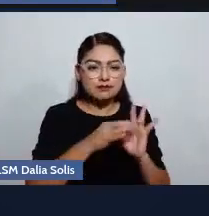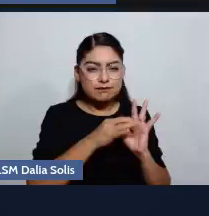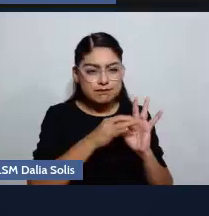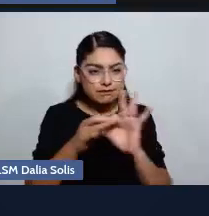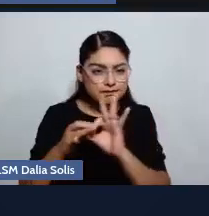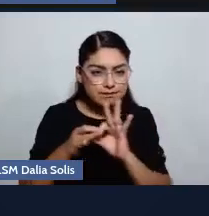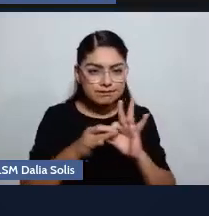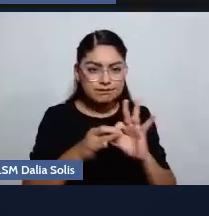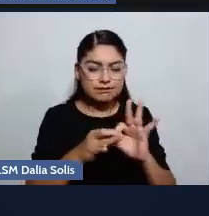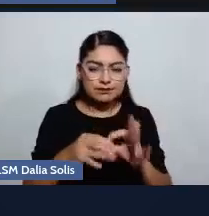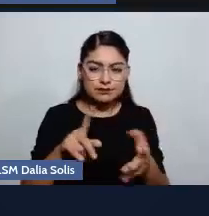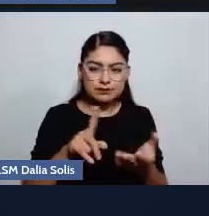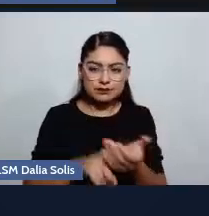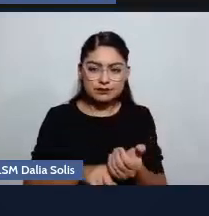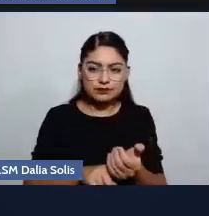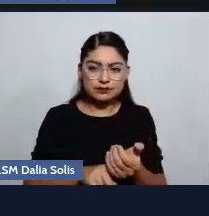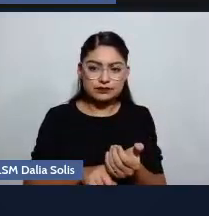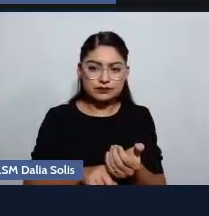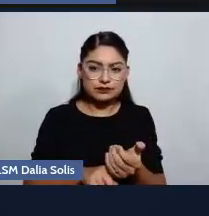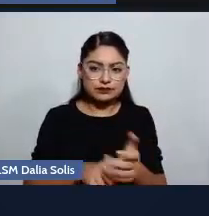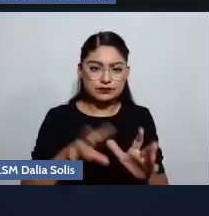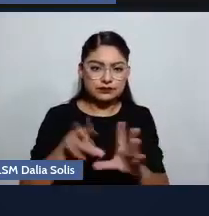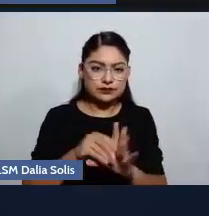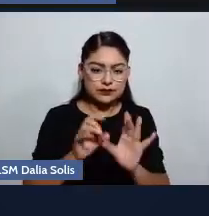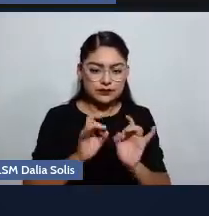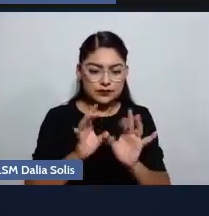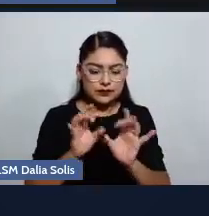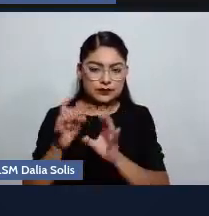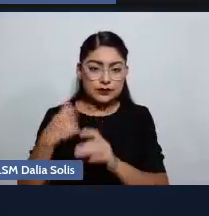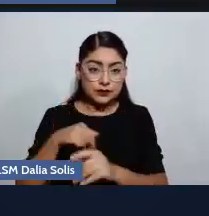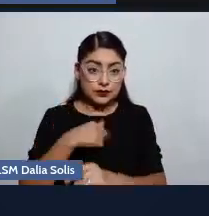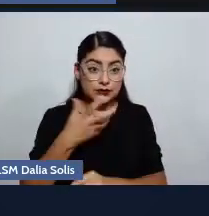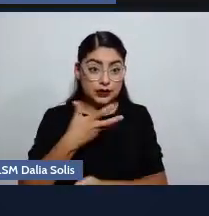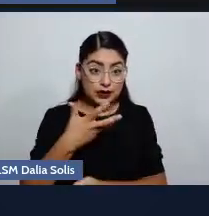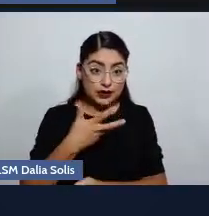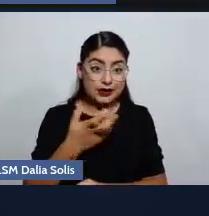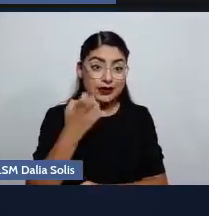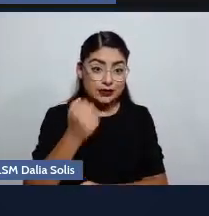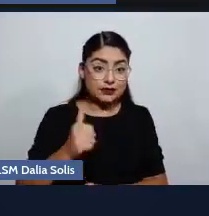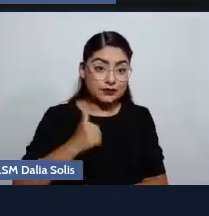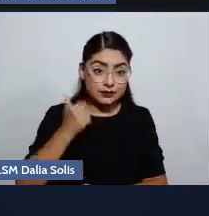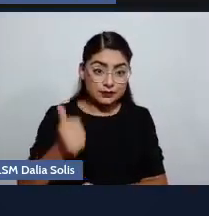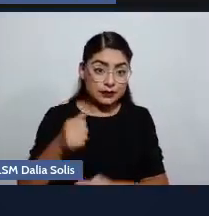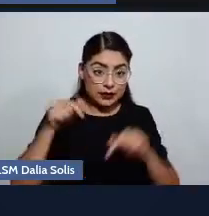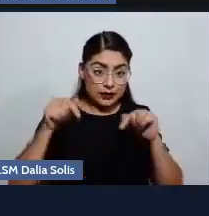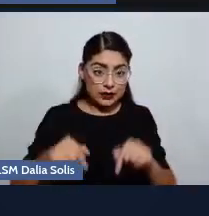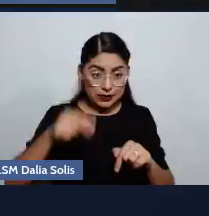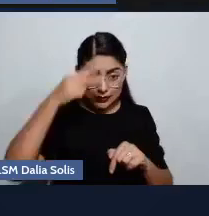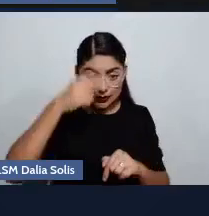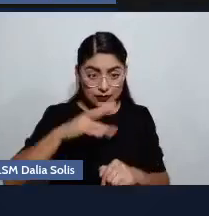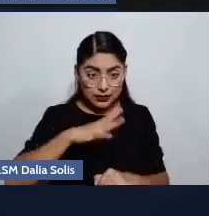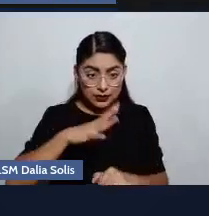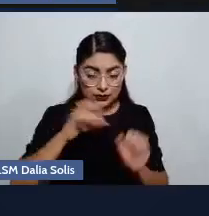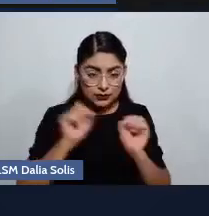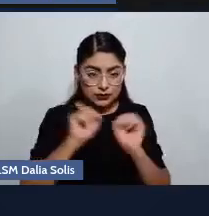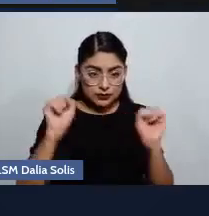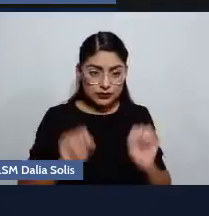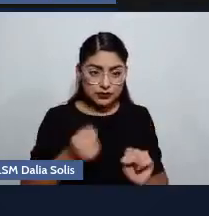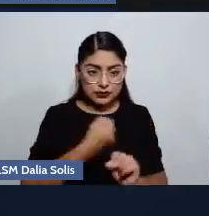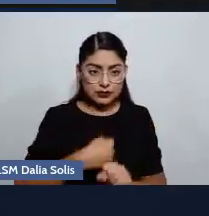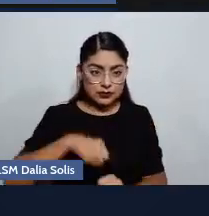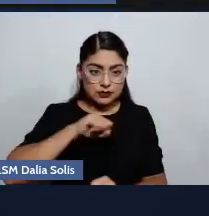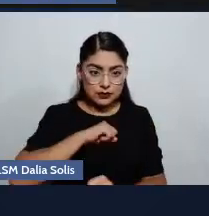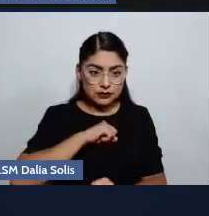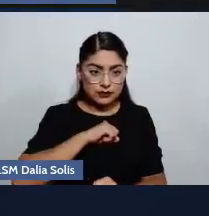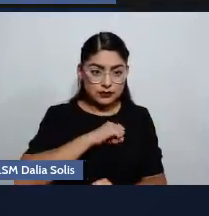las instancias con las que contamos. Nosotros somos un país que cuenta con un sistema de salud fragmentado, le